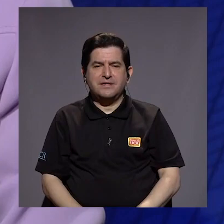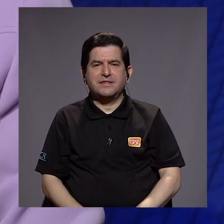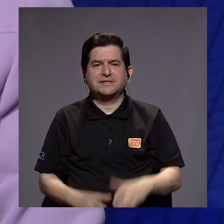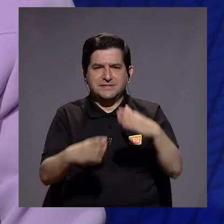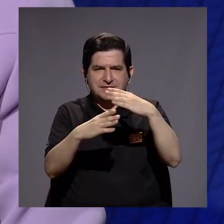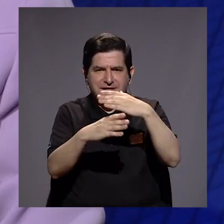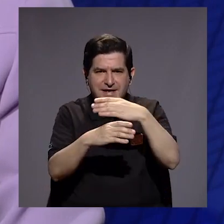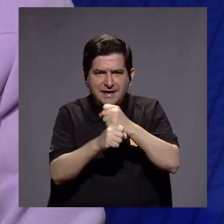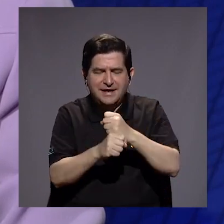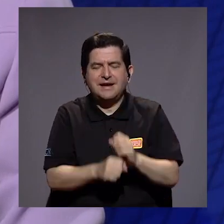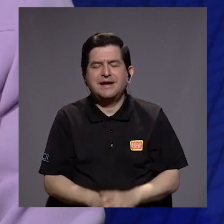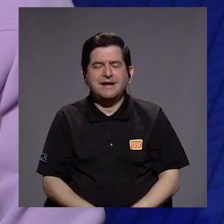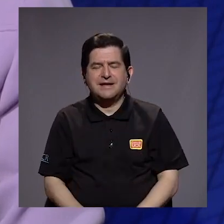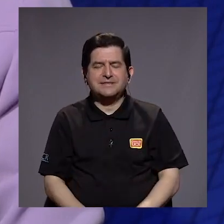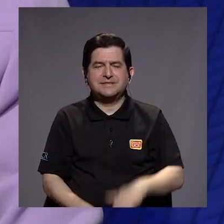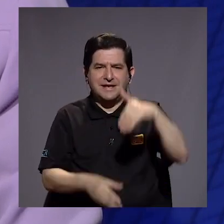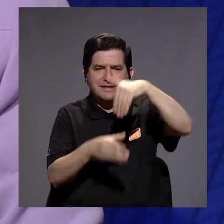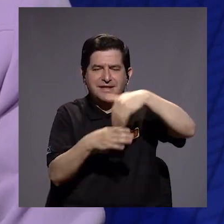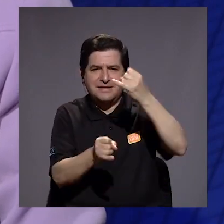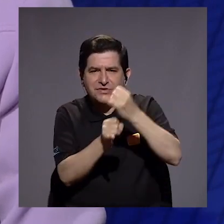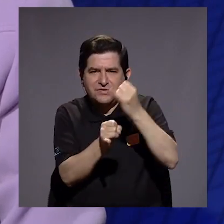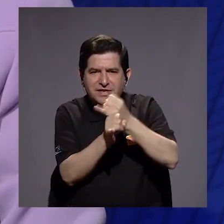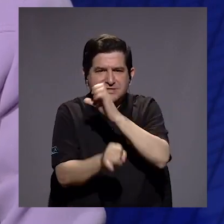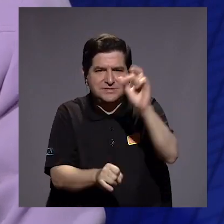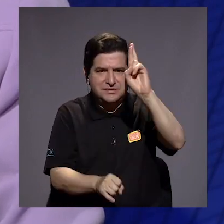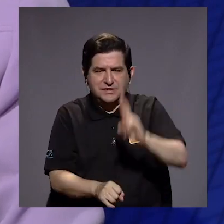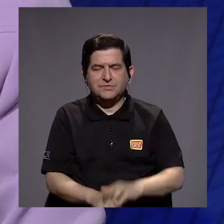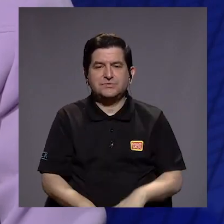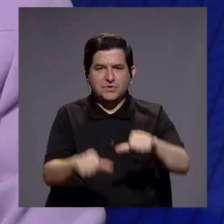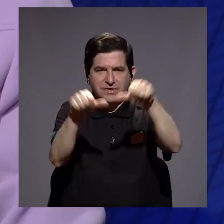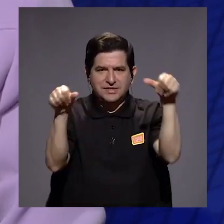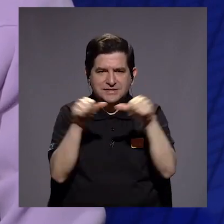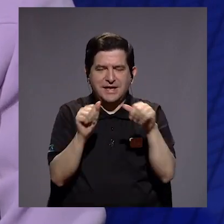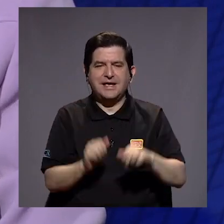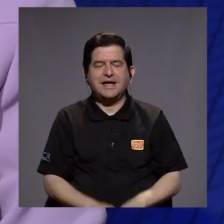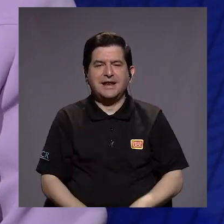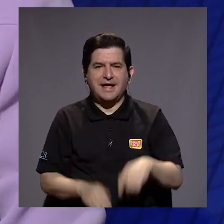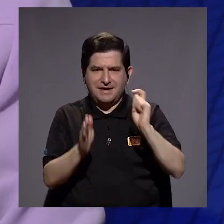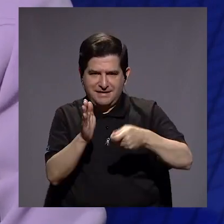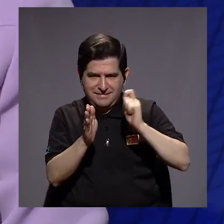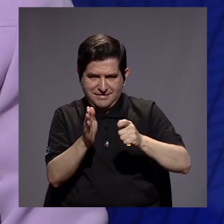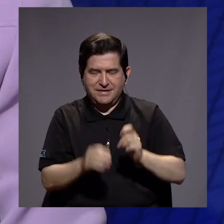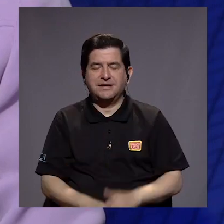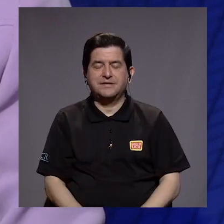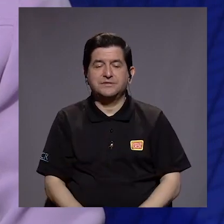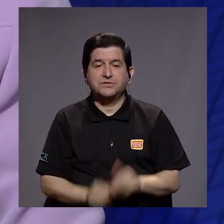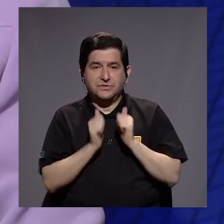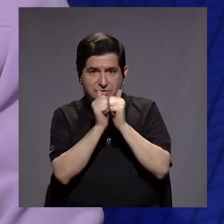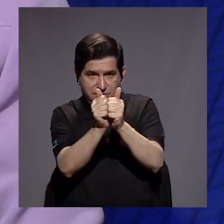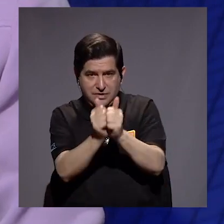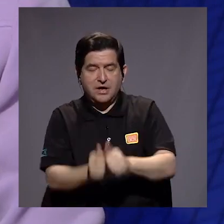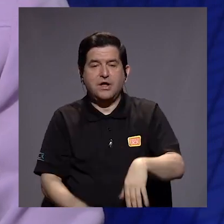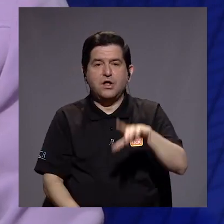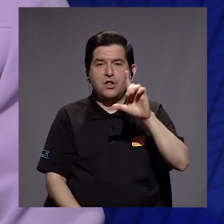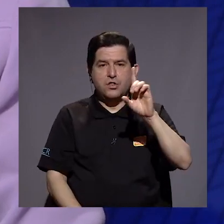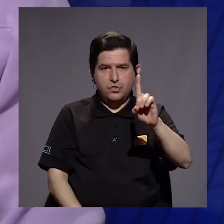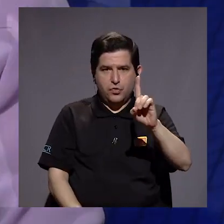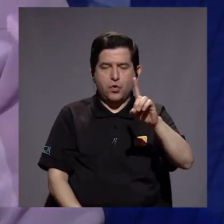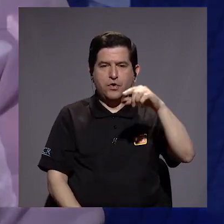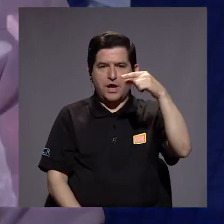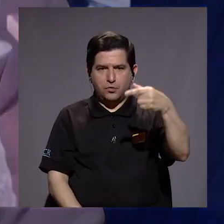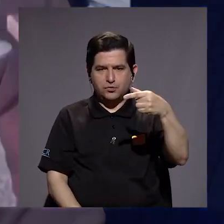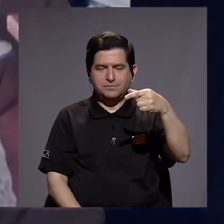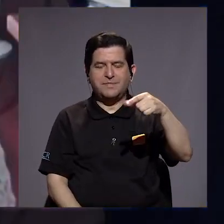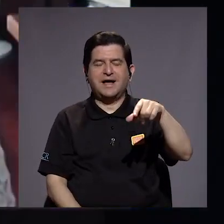juristas en el desarrollo institucional en Costa Rica. En esta oportunidad nos acompaña doña